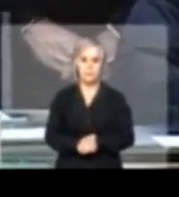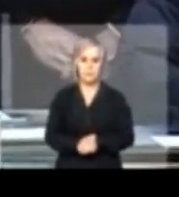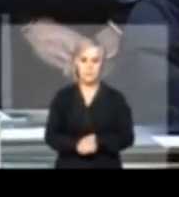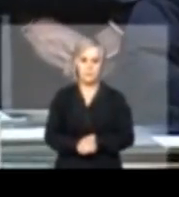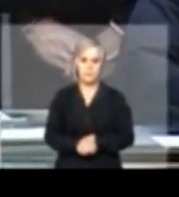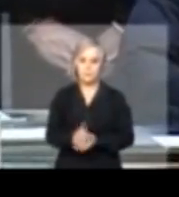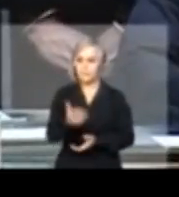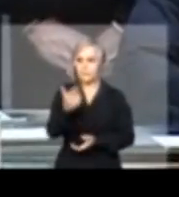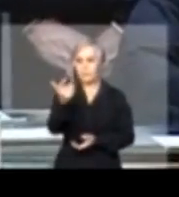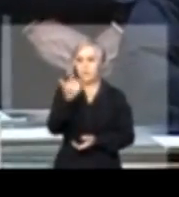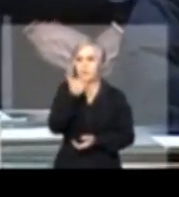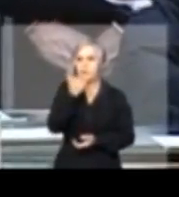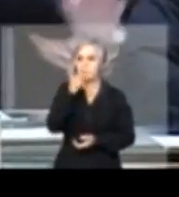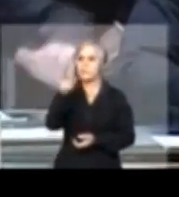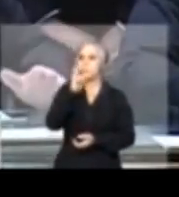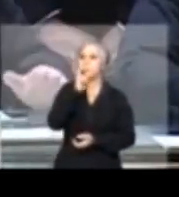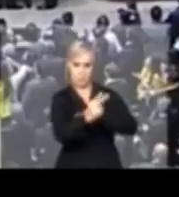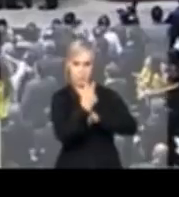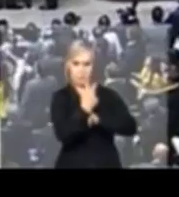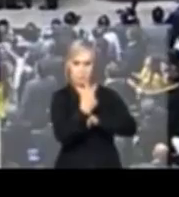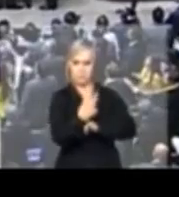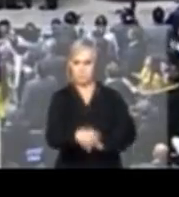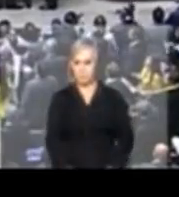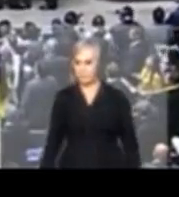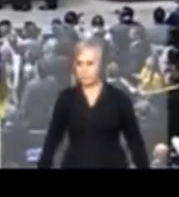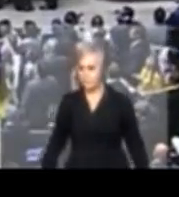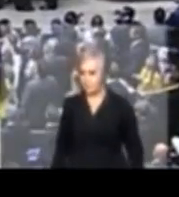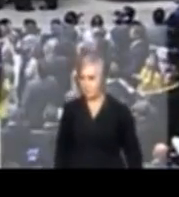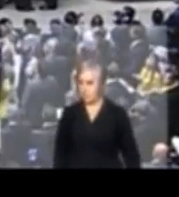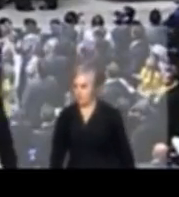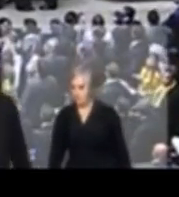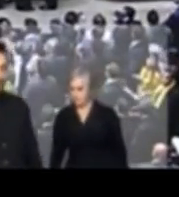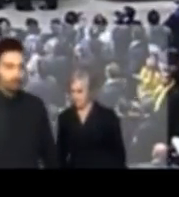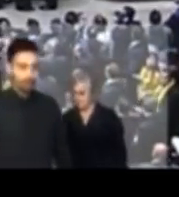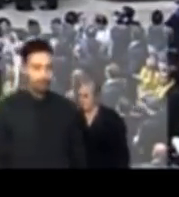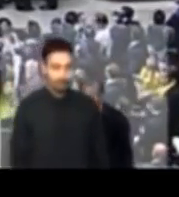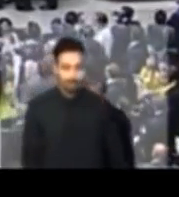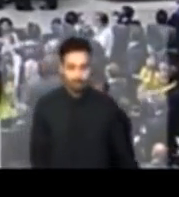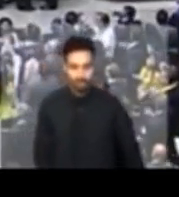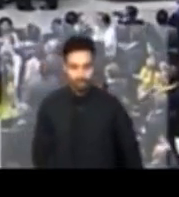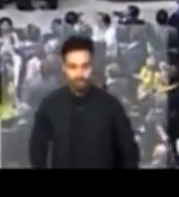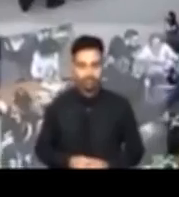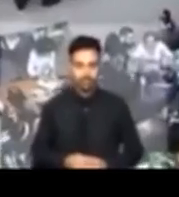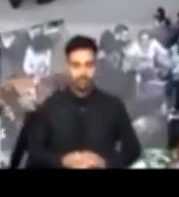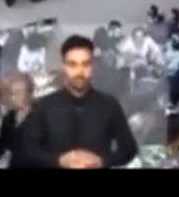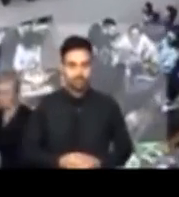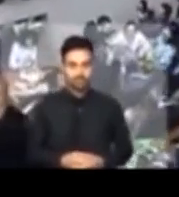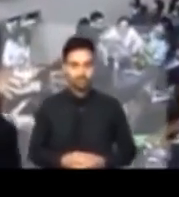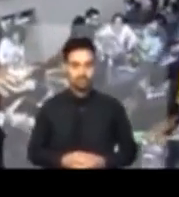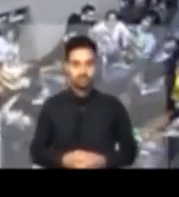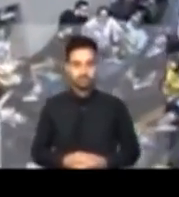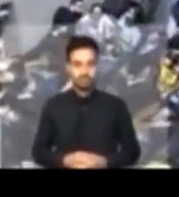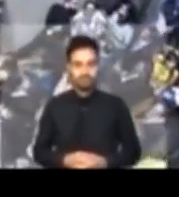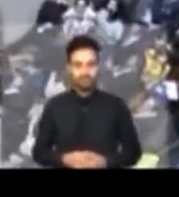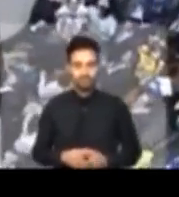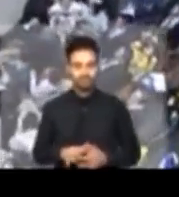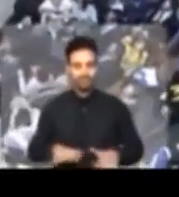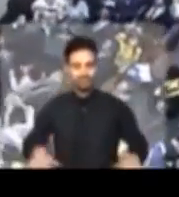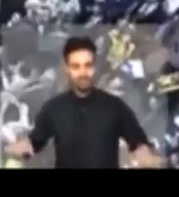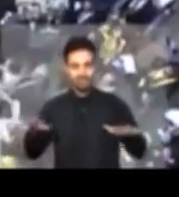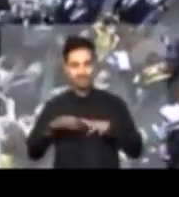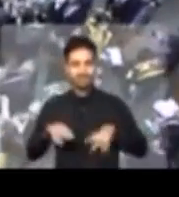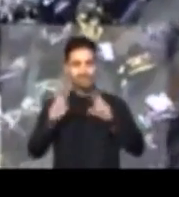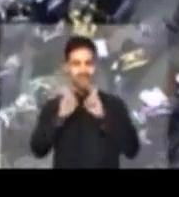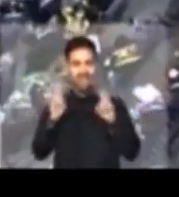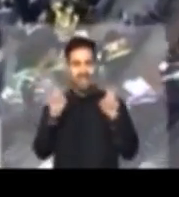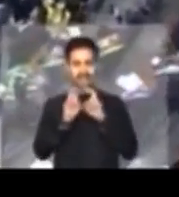último referéndum que quiso hacer Evo Morales, recordemos lo que pasó del golpe contra Zelaya en Honduras, es decir, ha habido de alguna manera un renacer, si